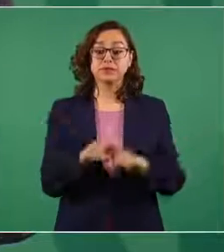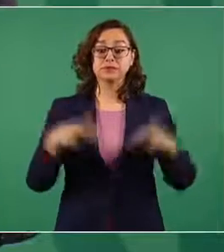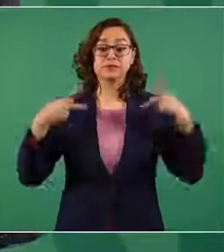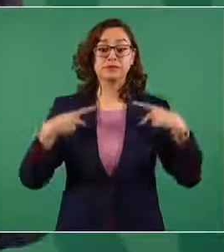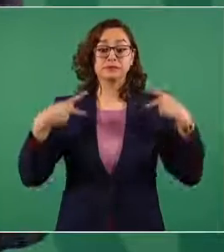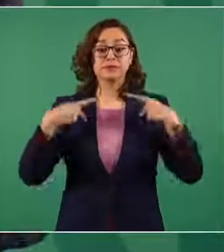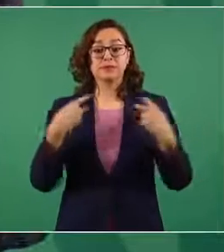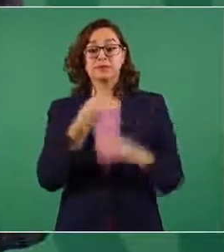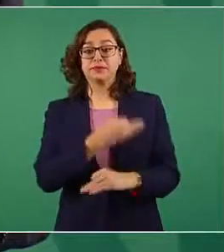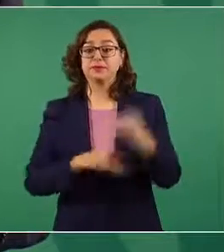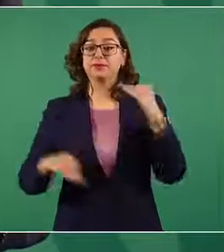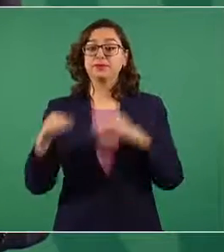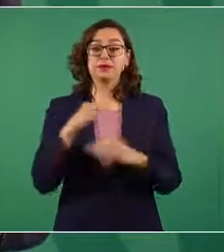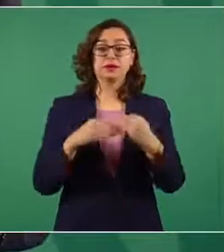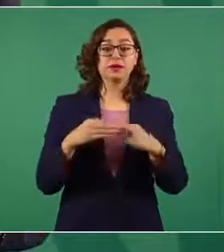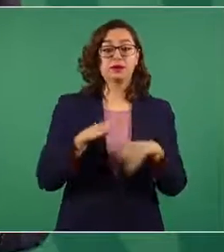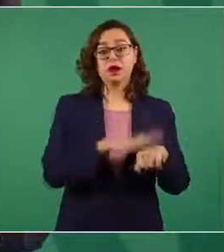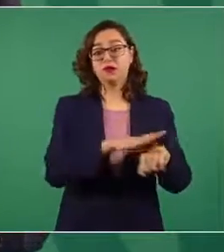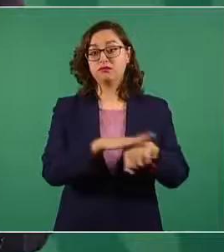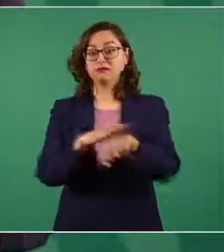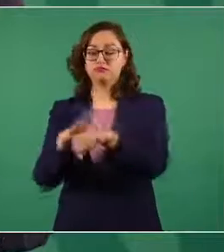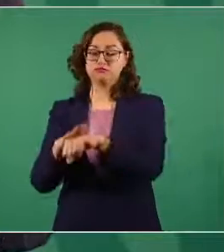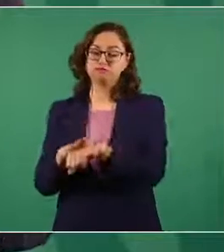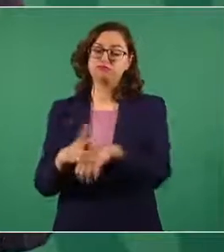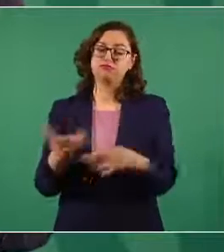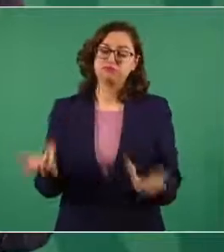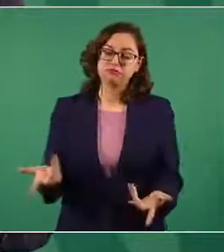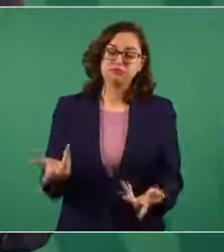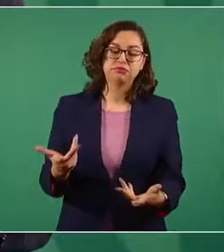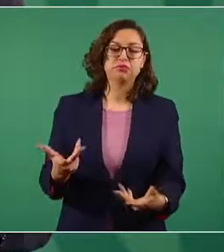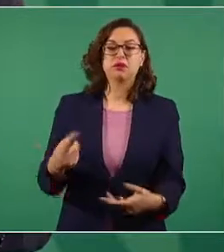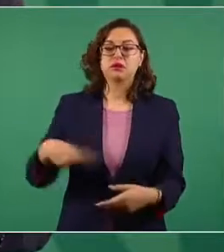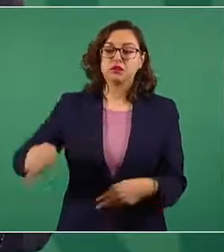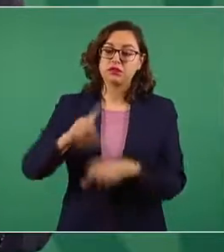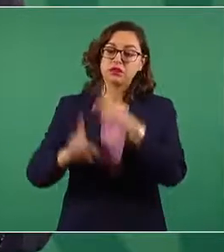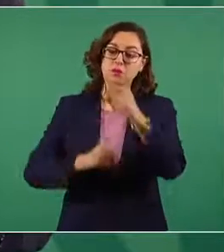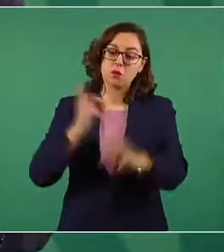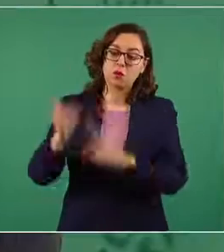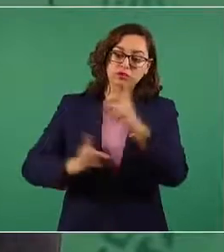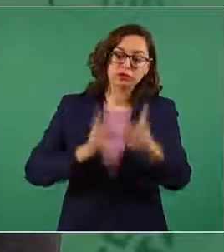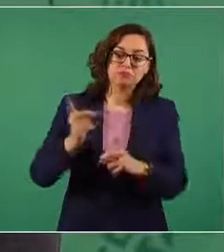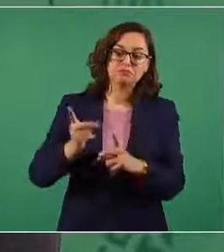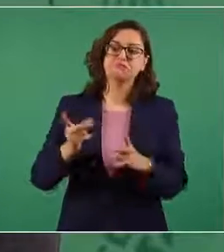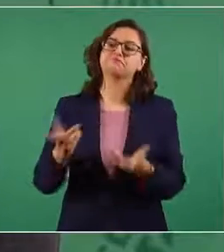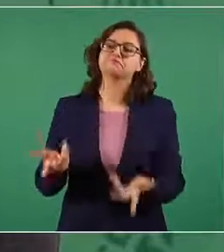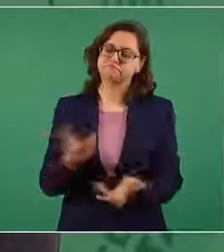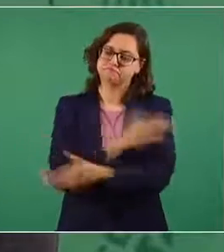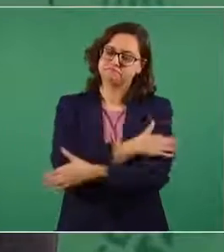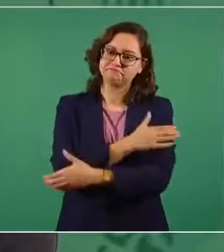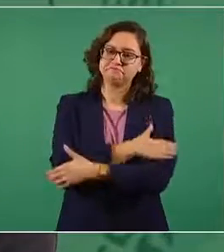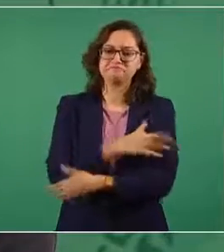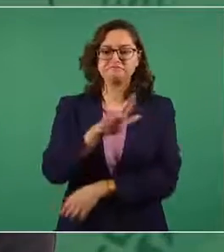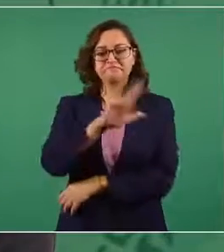los participantes un abrazo y mi reconocimiento.